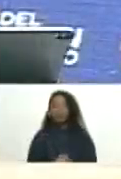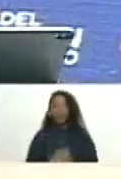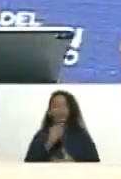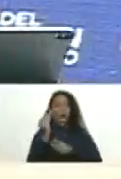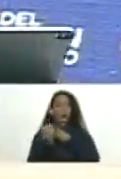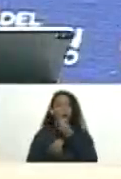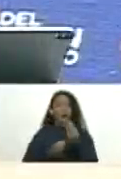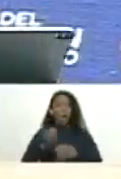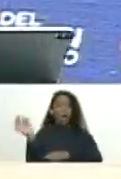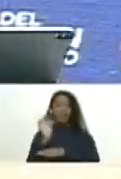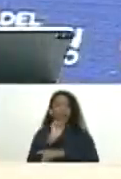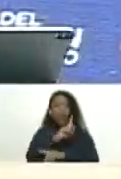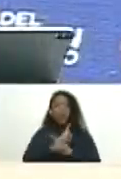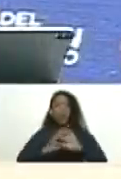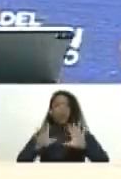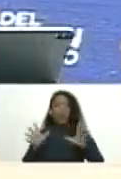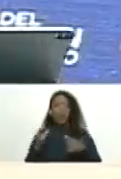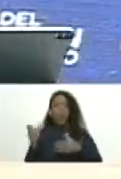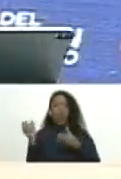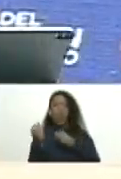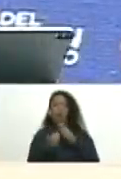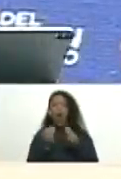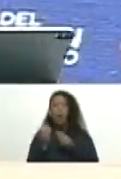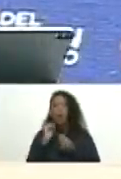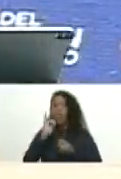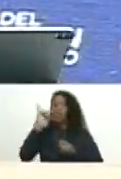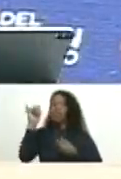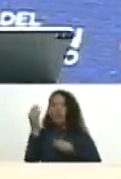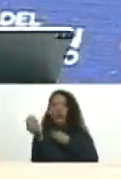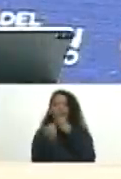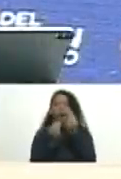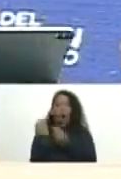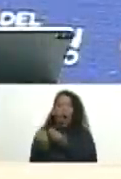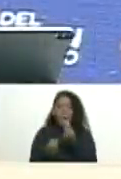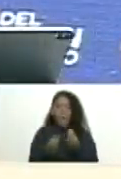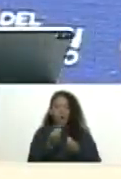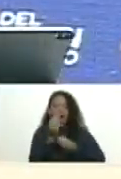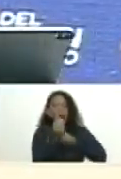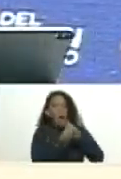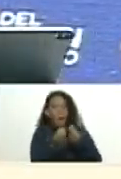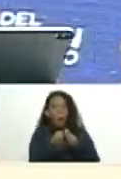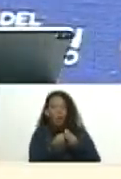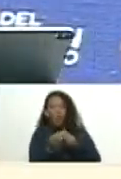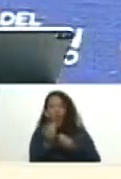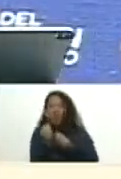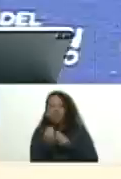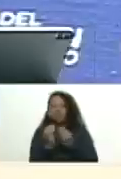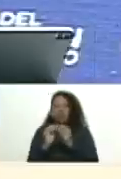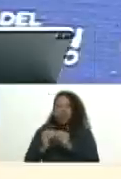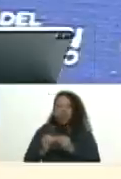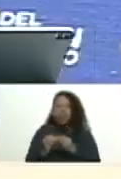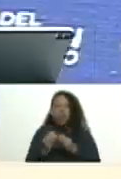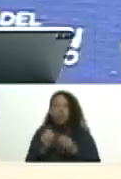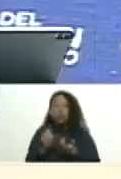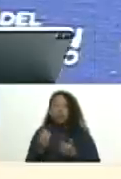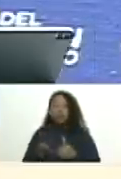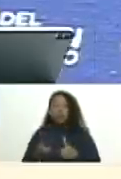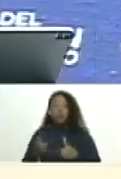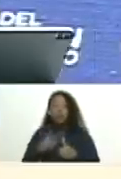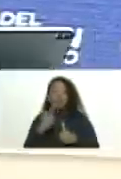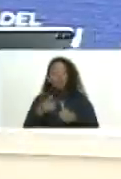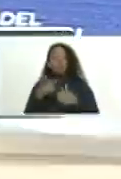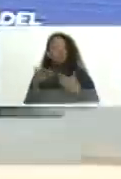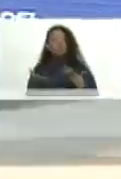a funcionar el 1-10? ¿A dónde tenía que poner la denuncia? ¿Qué es lo que tenía que hacer? Y las prioridades. El